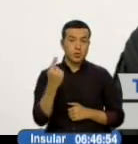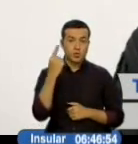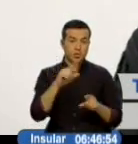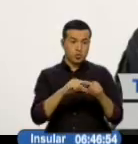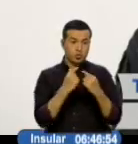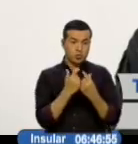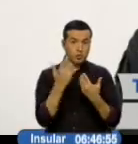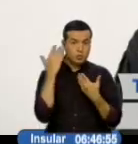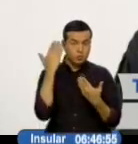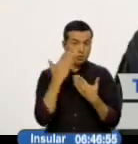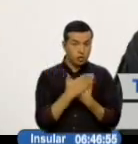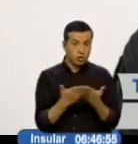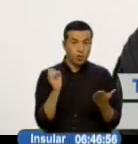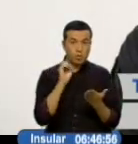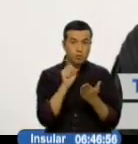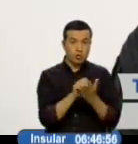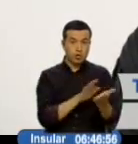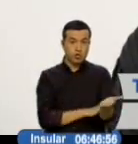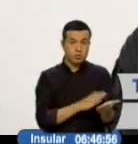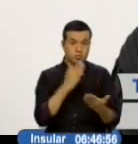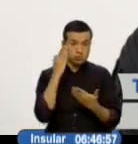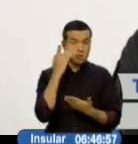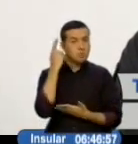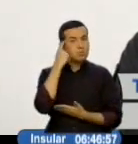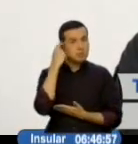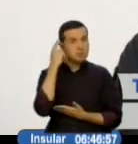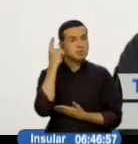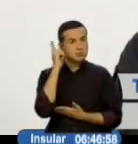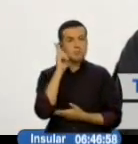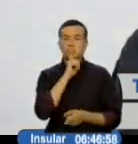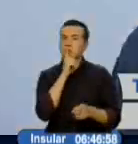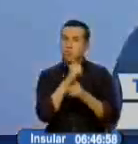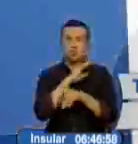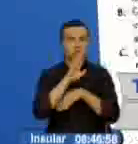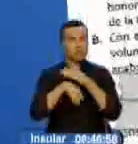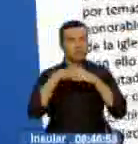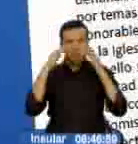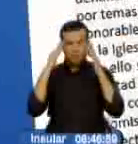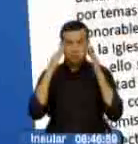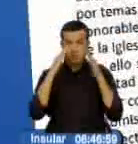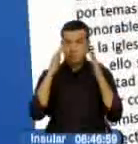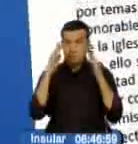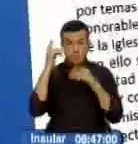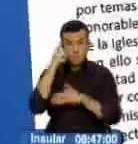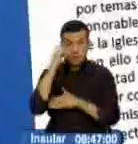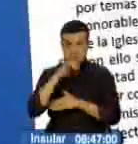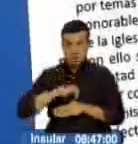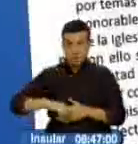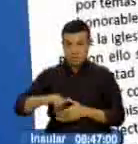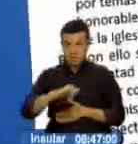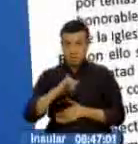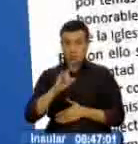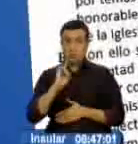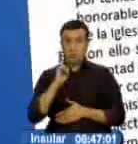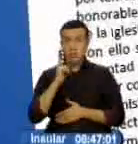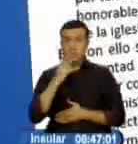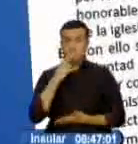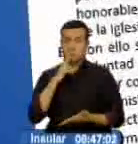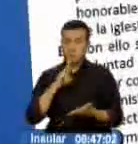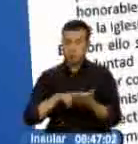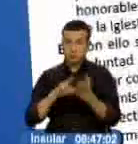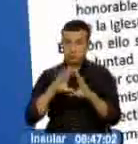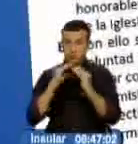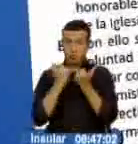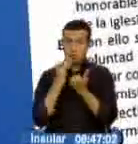partido político o de un proyecto político. Creo que esto es una gran causa nacional. Sin embargo, no todos piensan igual, y mediante comunicado la autodenominada